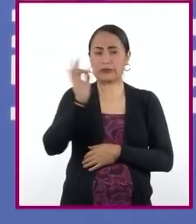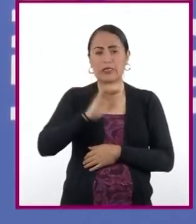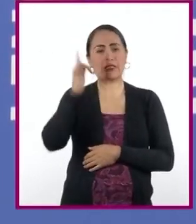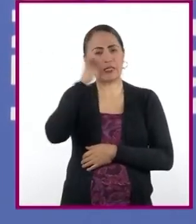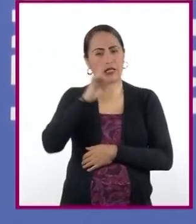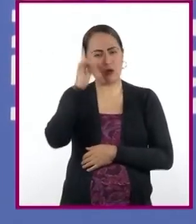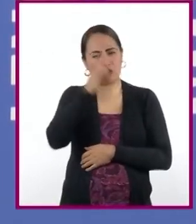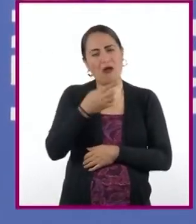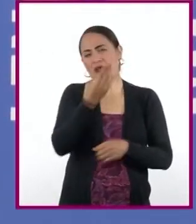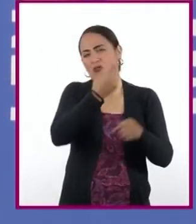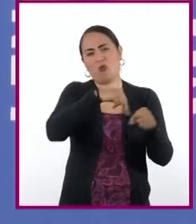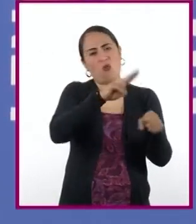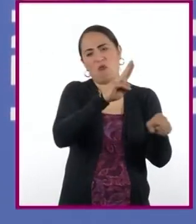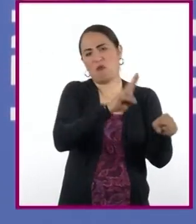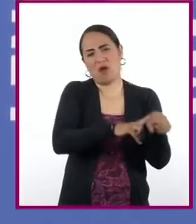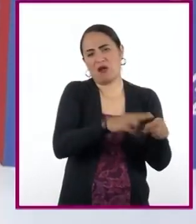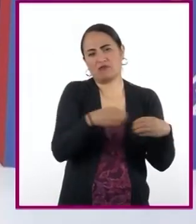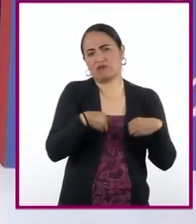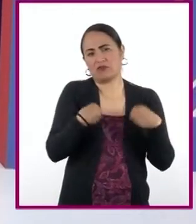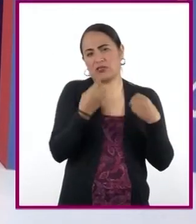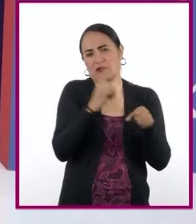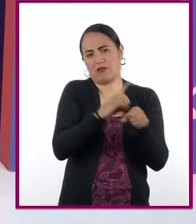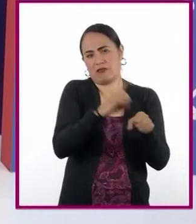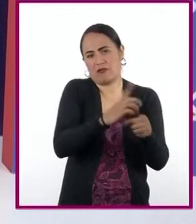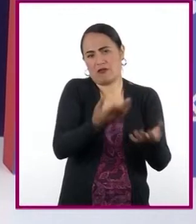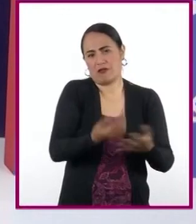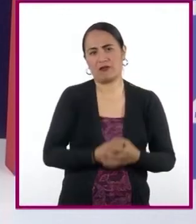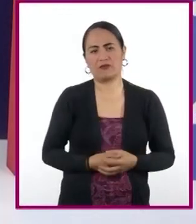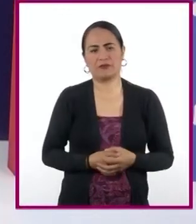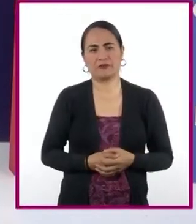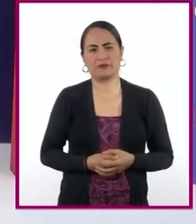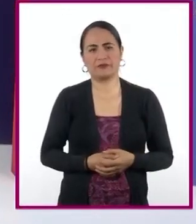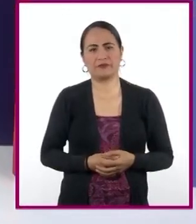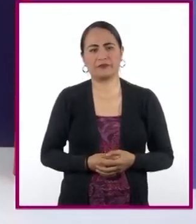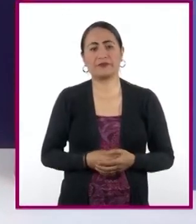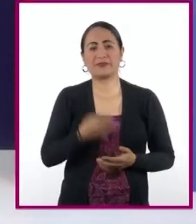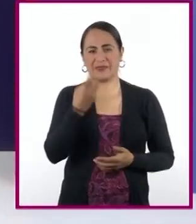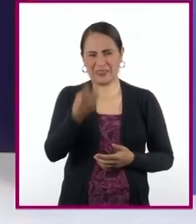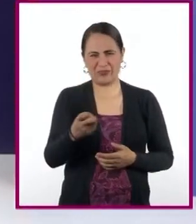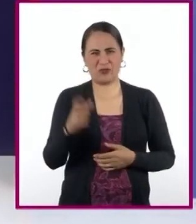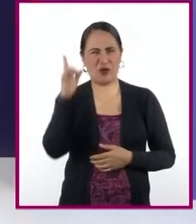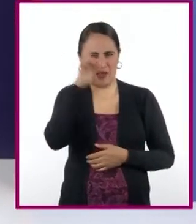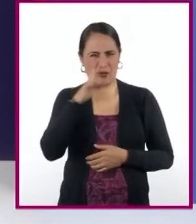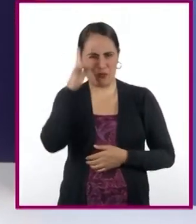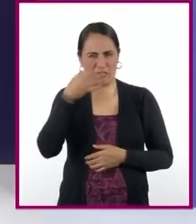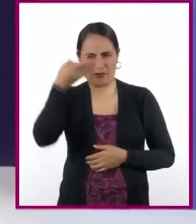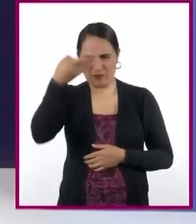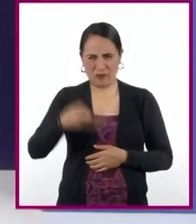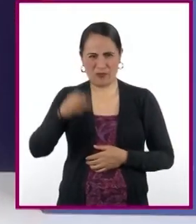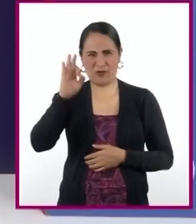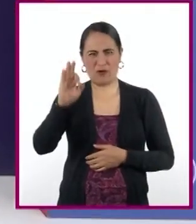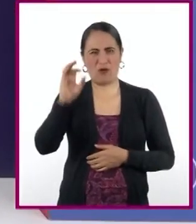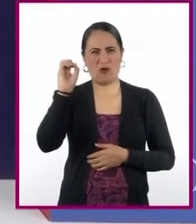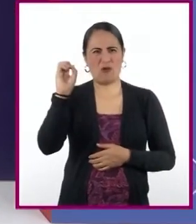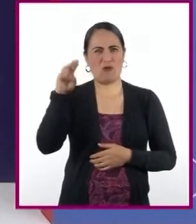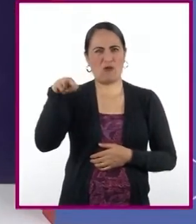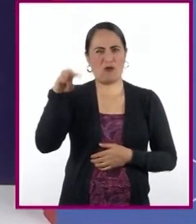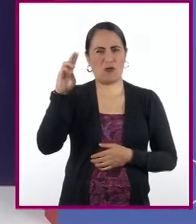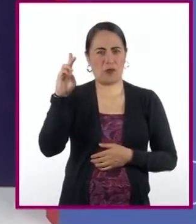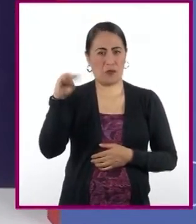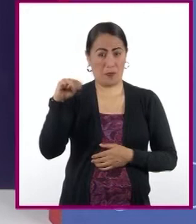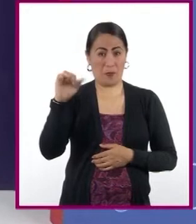lenguaje informal para lograrlo. ¿Ya pueden distinguir el lenguaje formal del lenguaje informal?